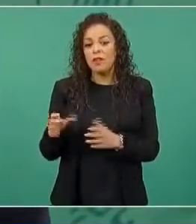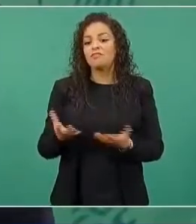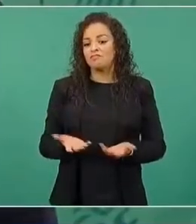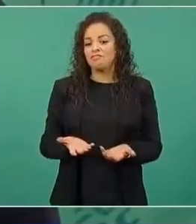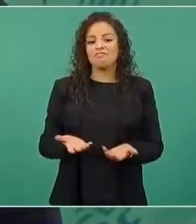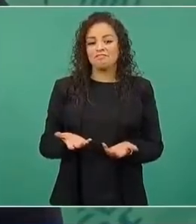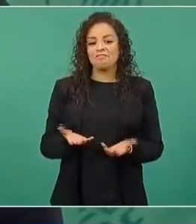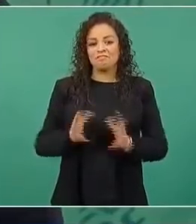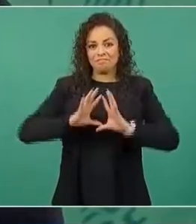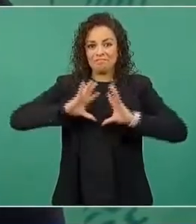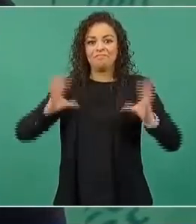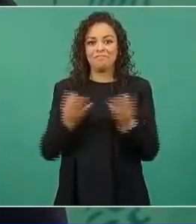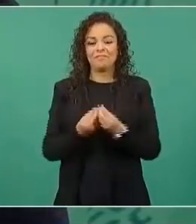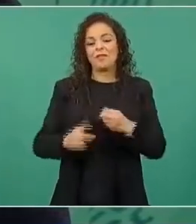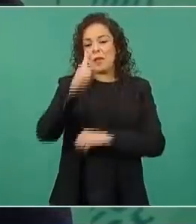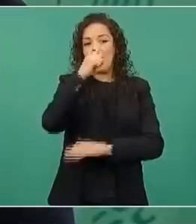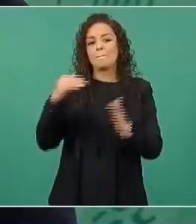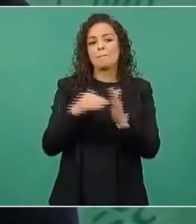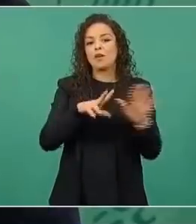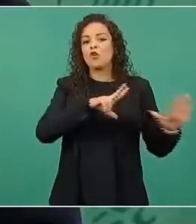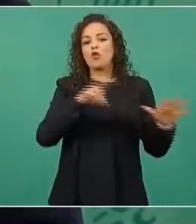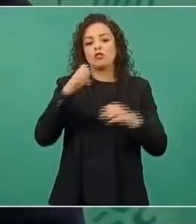pues son 1.800 años